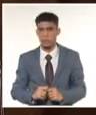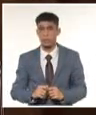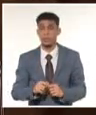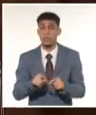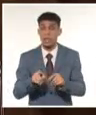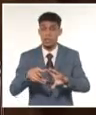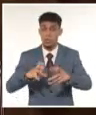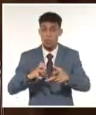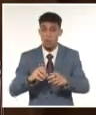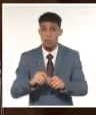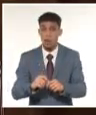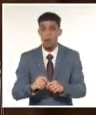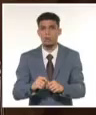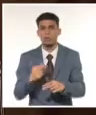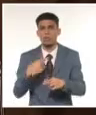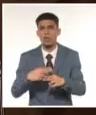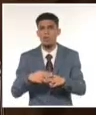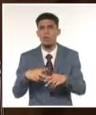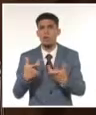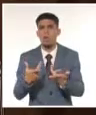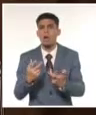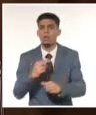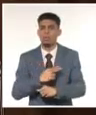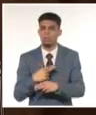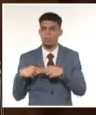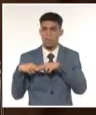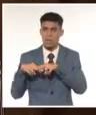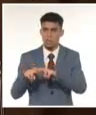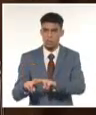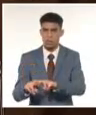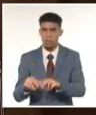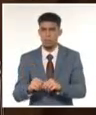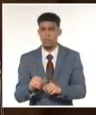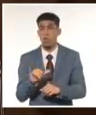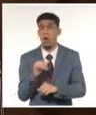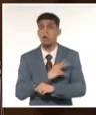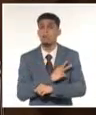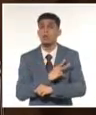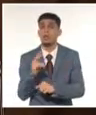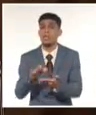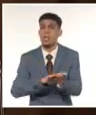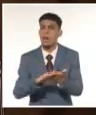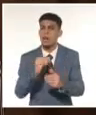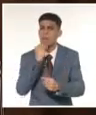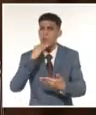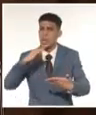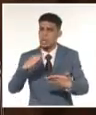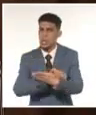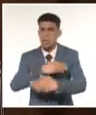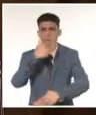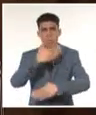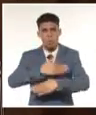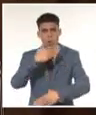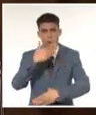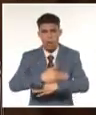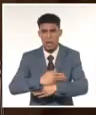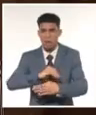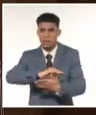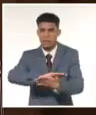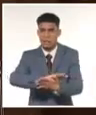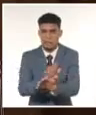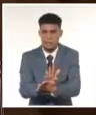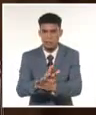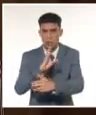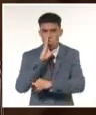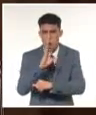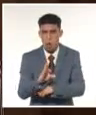actuar no tiene otro nombre que heroísmo, y nada podrá disminuirlo, ni bloqueos, ni ensañamientos, ni